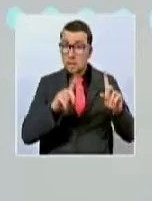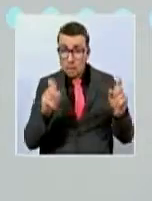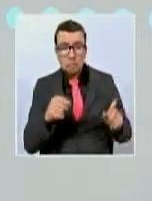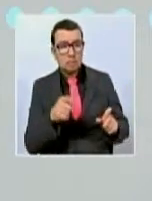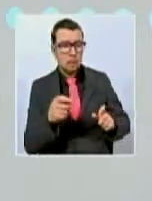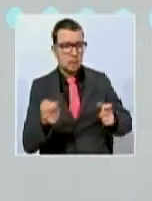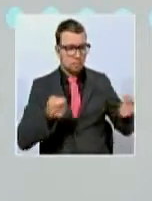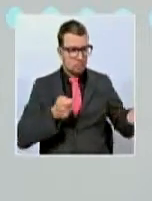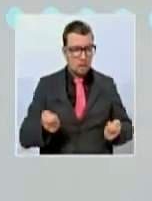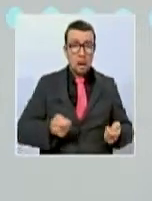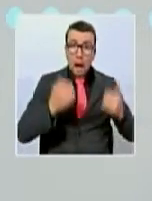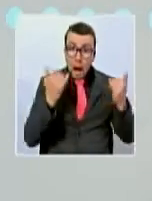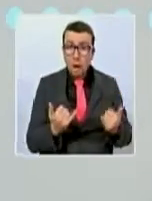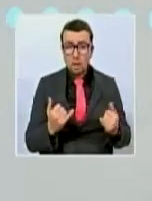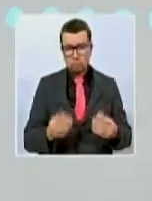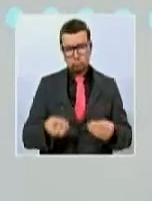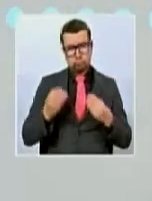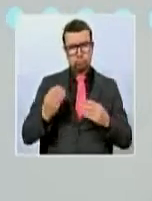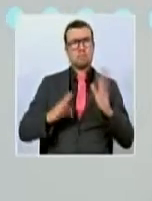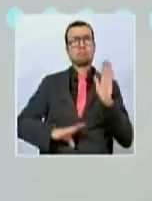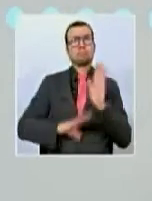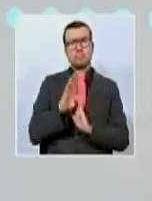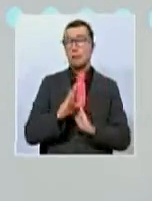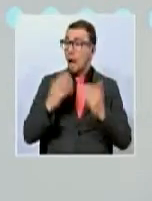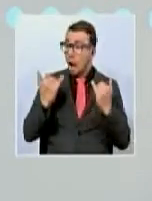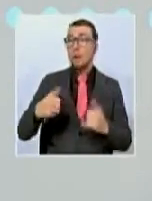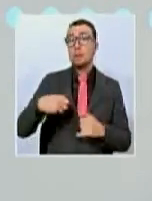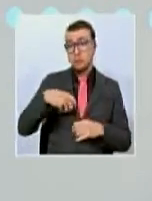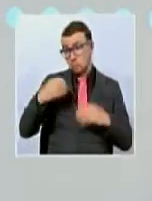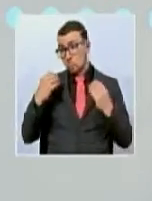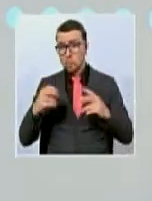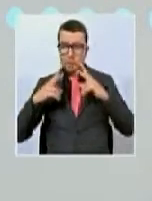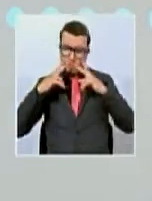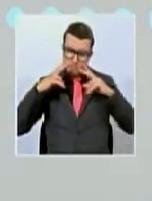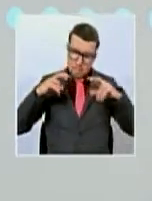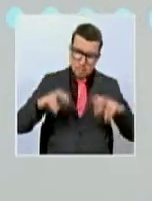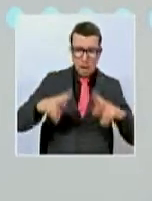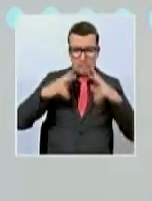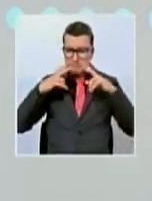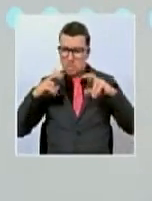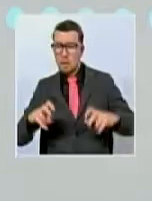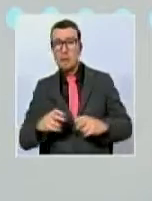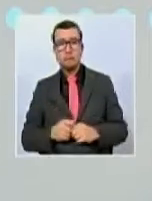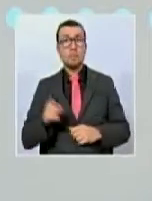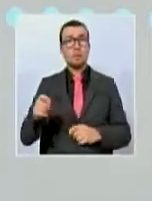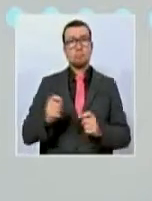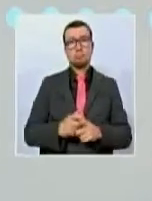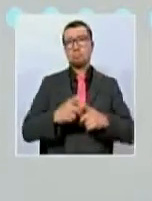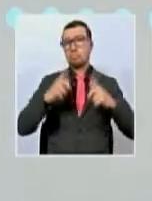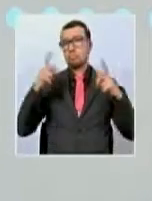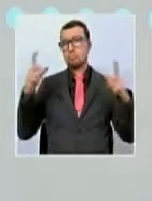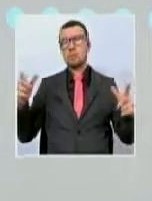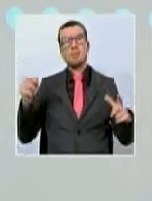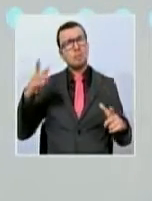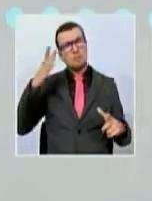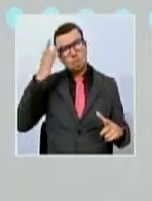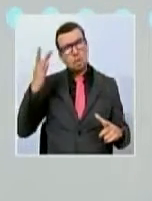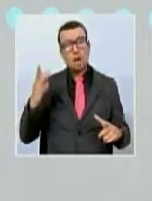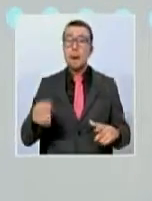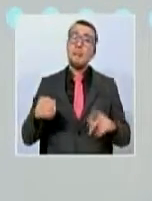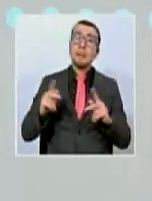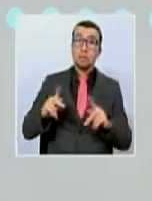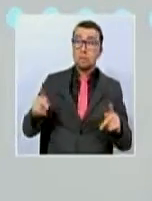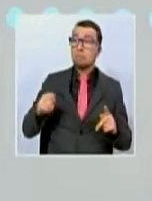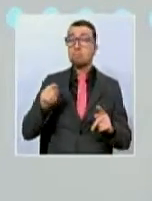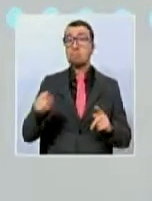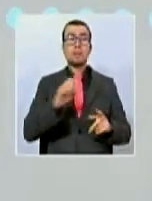la actualidad se están moviendo mucho, ¿cierto? Ahorita tenemos mucha investigación, tenemos un boom. ¿Por qué? Porque las personas han